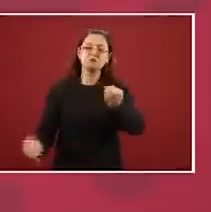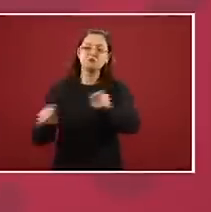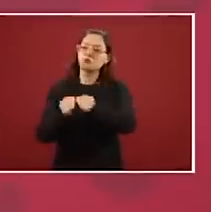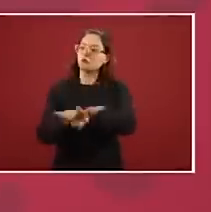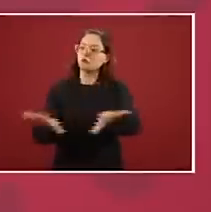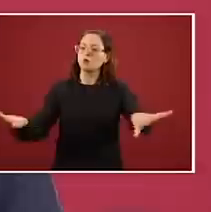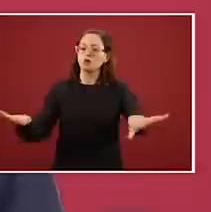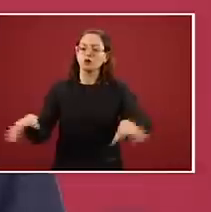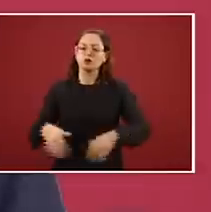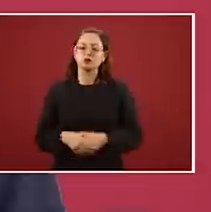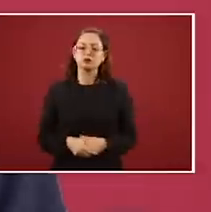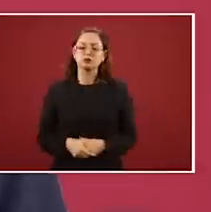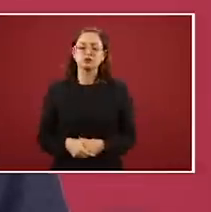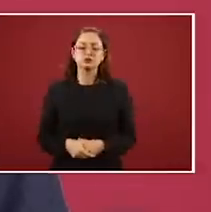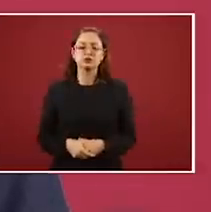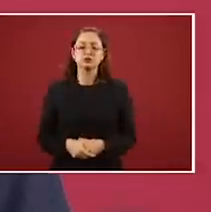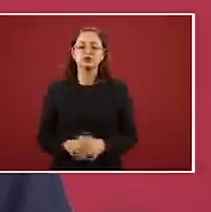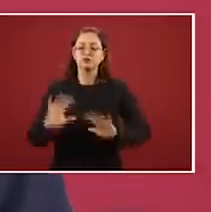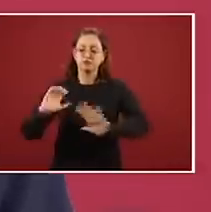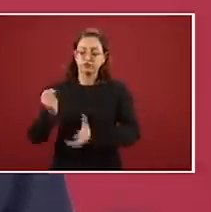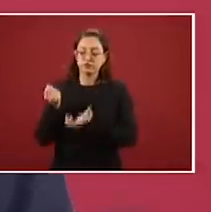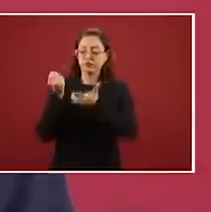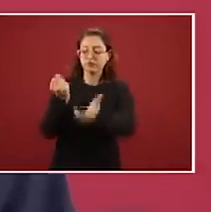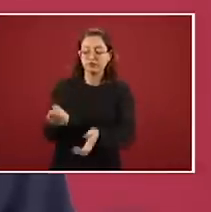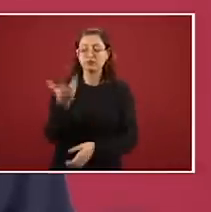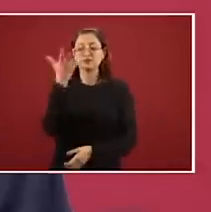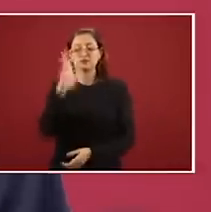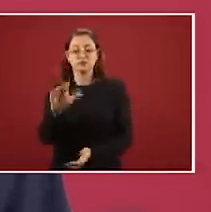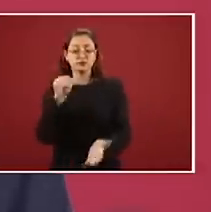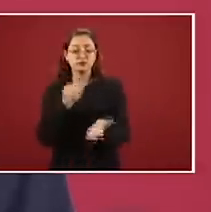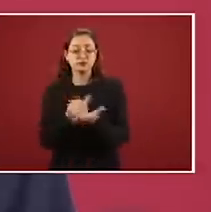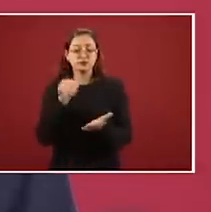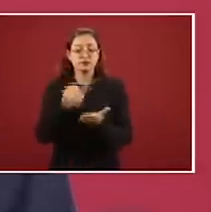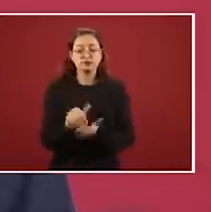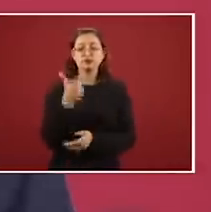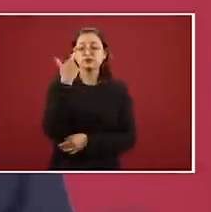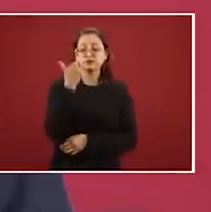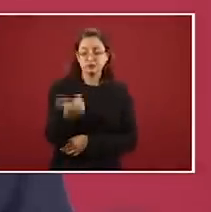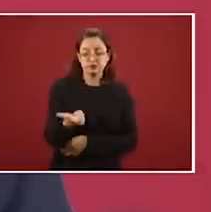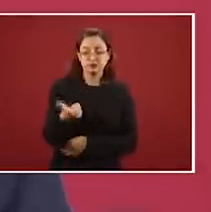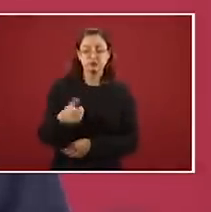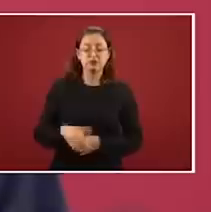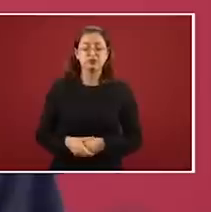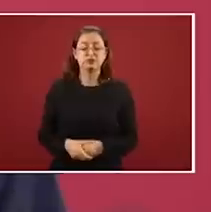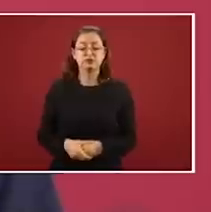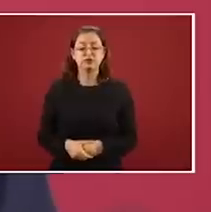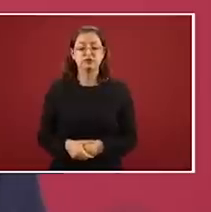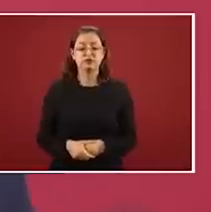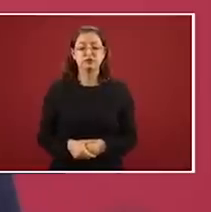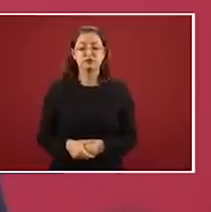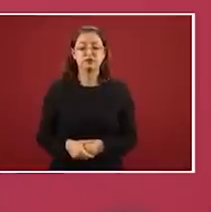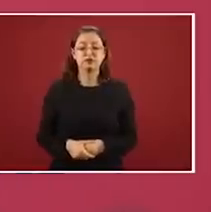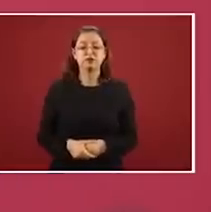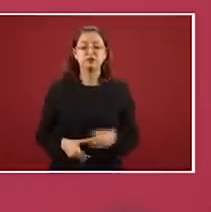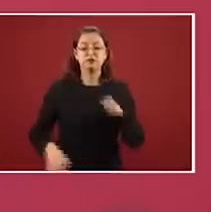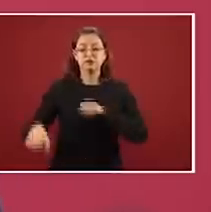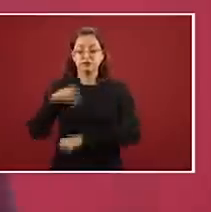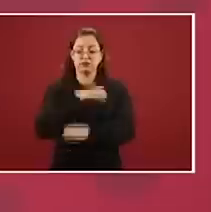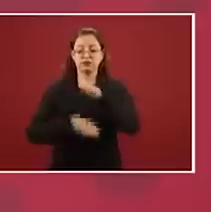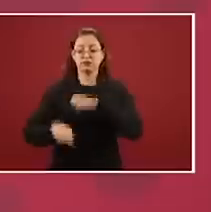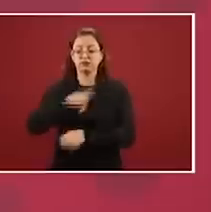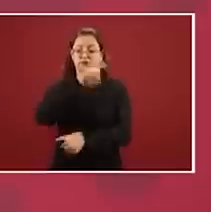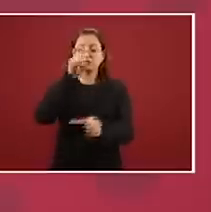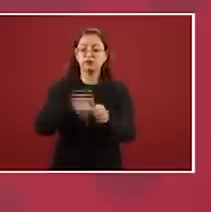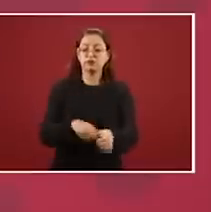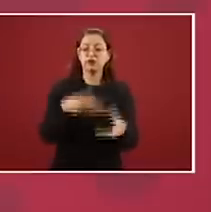Nos va a significar una inversión de 10 mil millones de pesos. Es una empresa filial a la Comisión